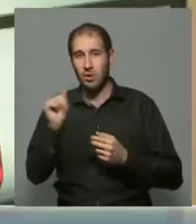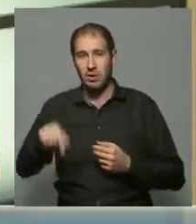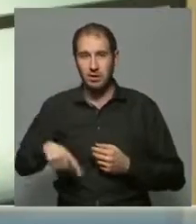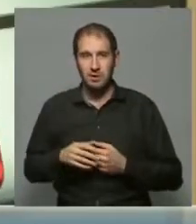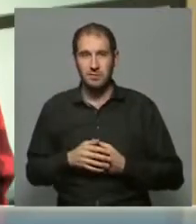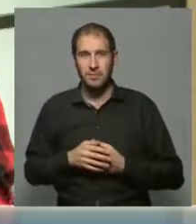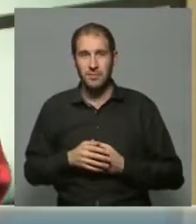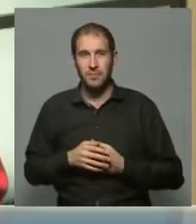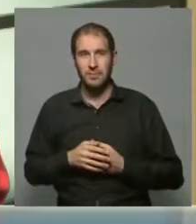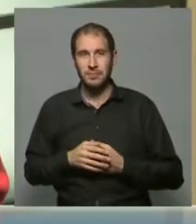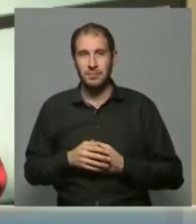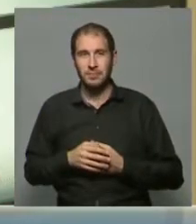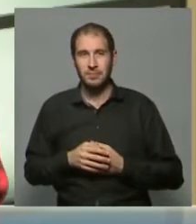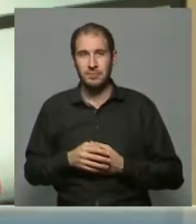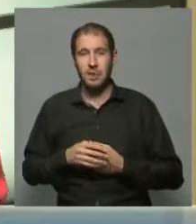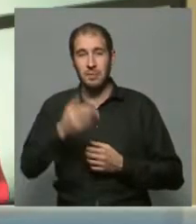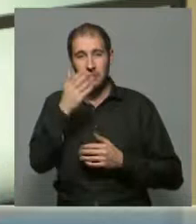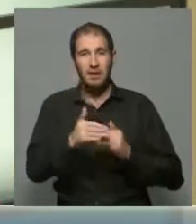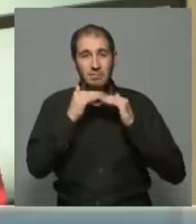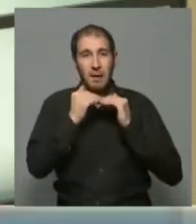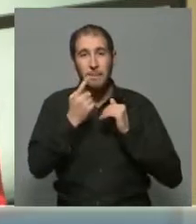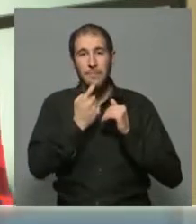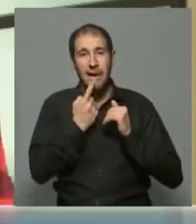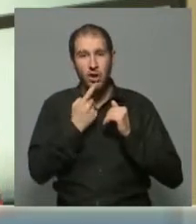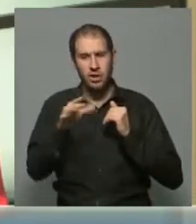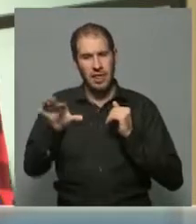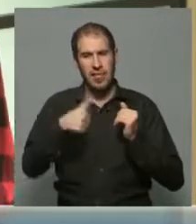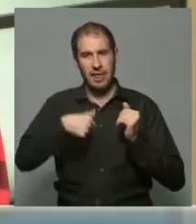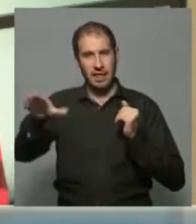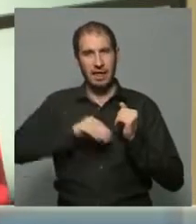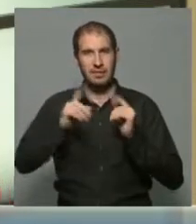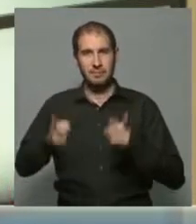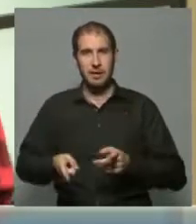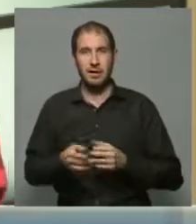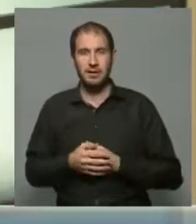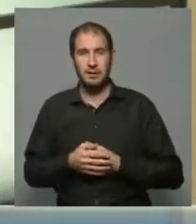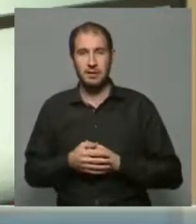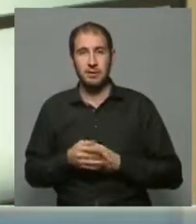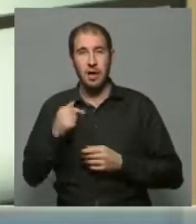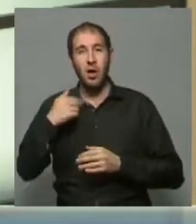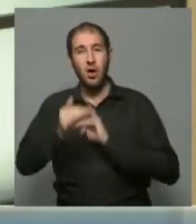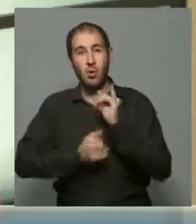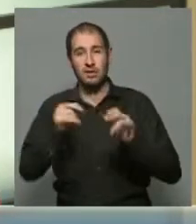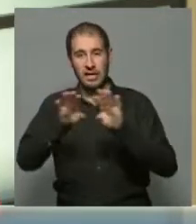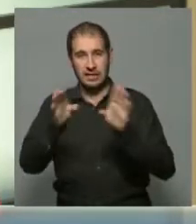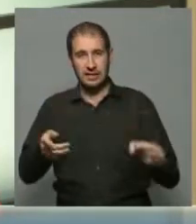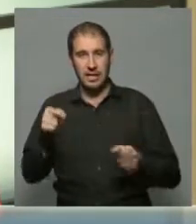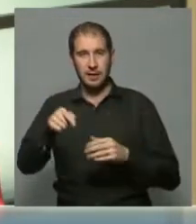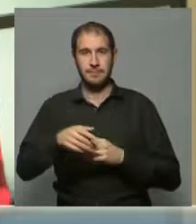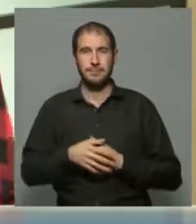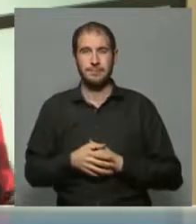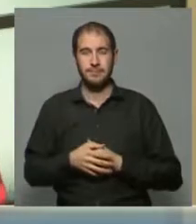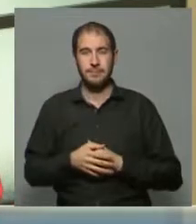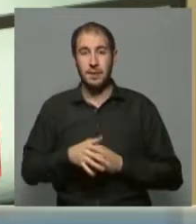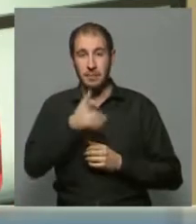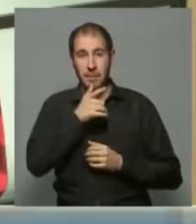que no hace que el espectador varón no pueda identificarse con esas cosas, que se están relatando en escena. Y